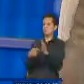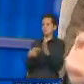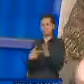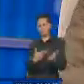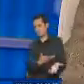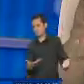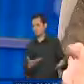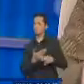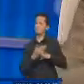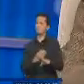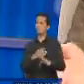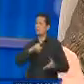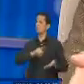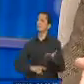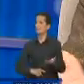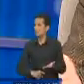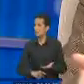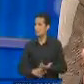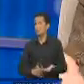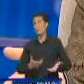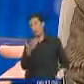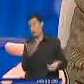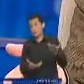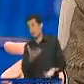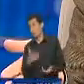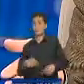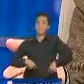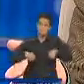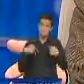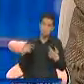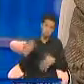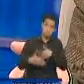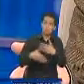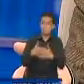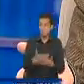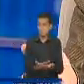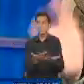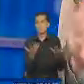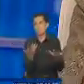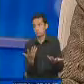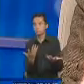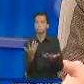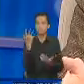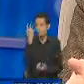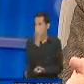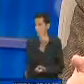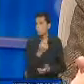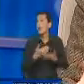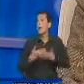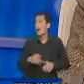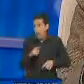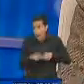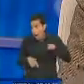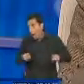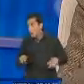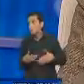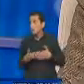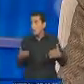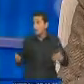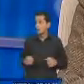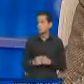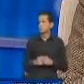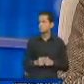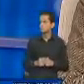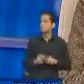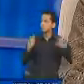es probable que sí repercute en la vida cotidiana, se verá mucho más en las siguientes semanas en algunos productos. Pero el tema de las